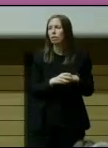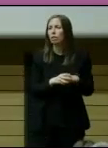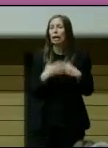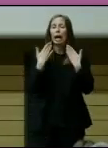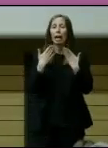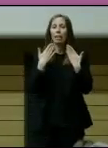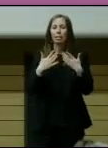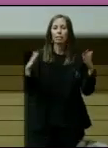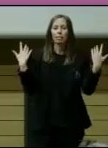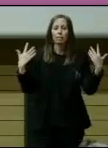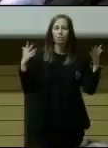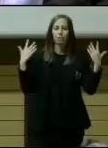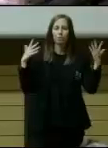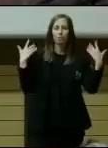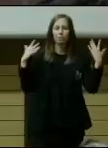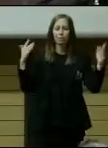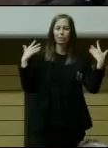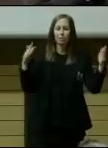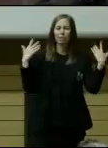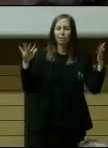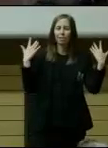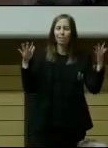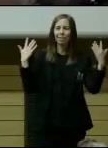termino. Muchas gracias.